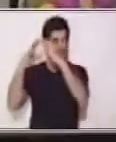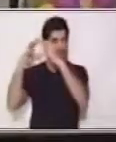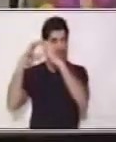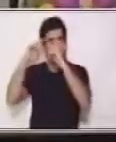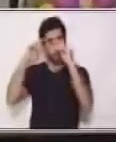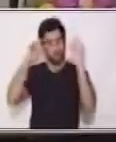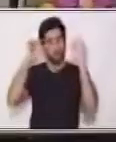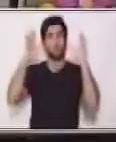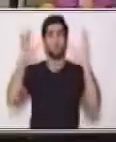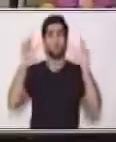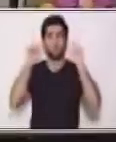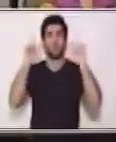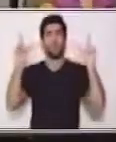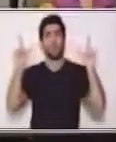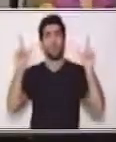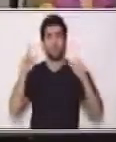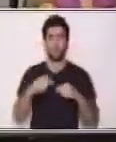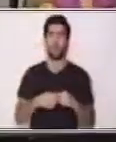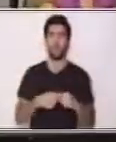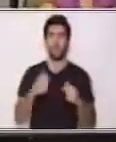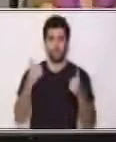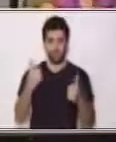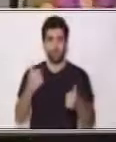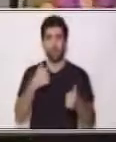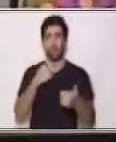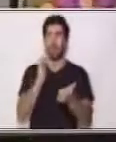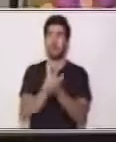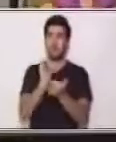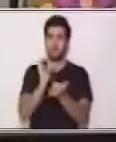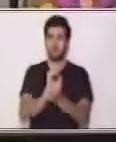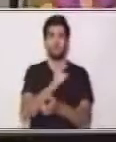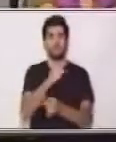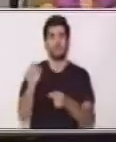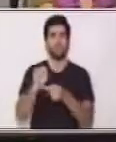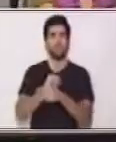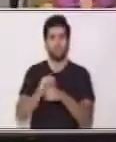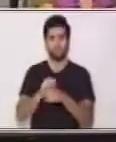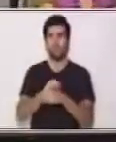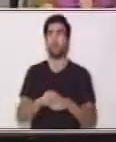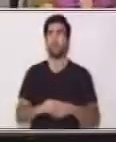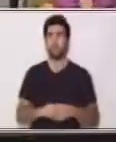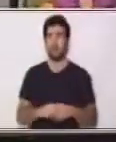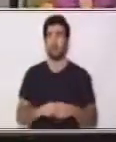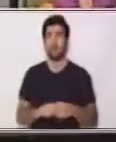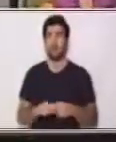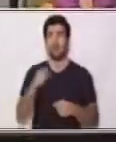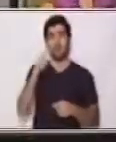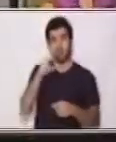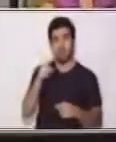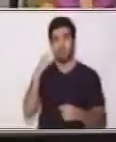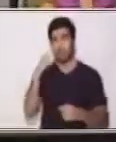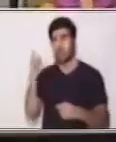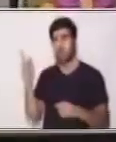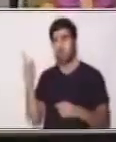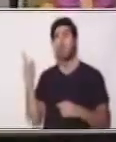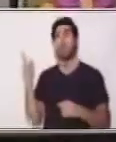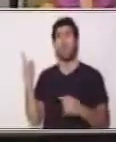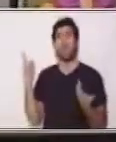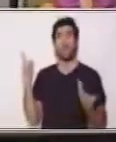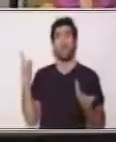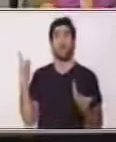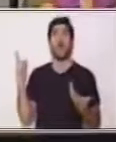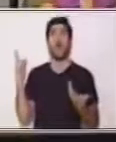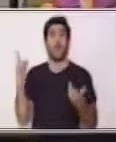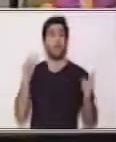que realizarás. Espero que hayas practicado en casa. Vas a leer el color que utilicé, no